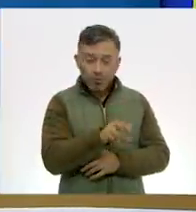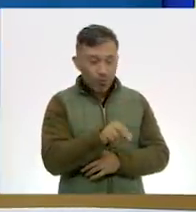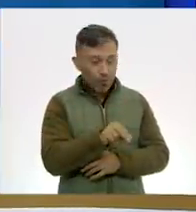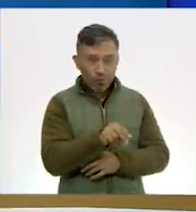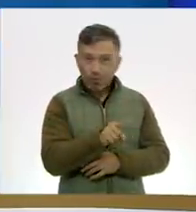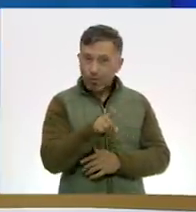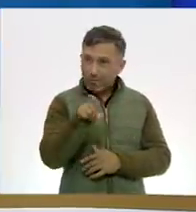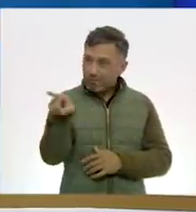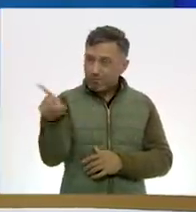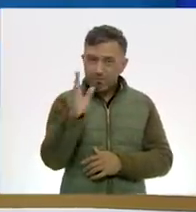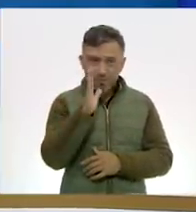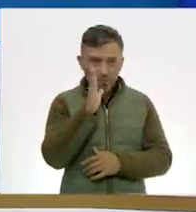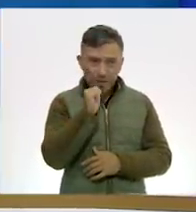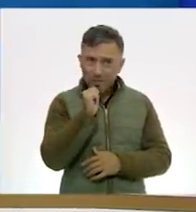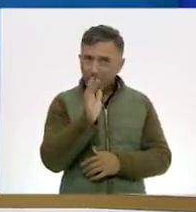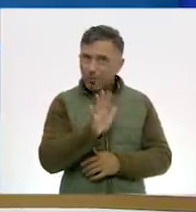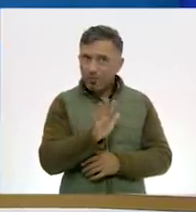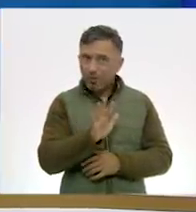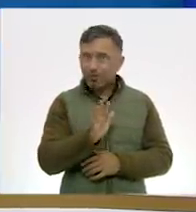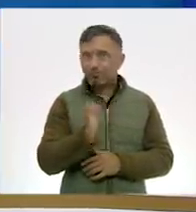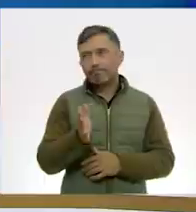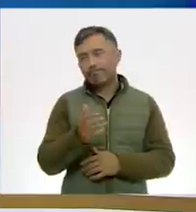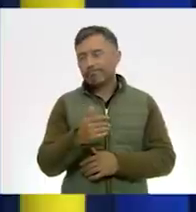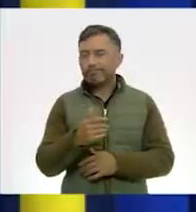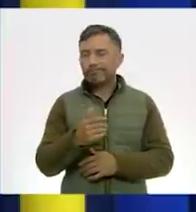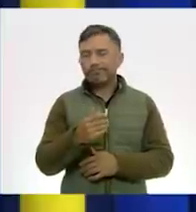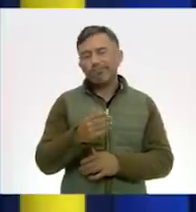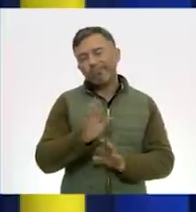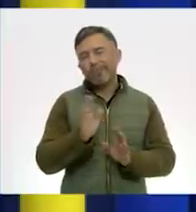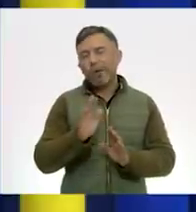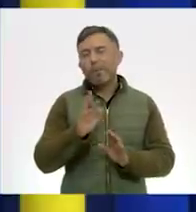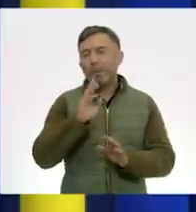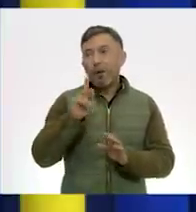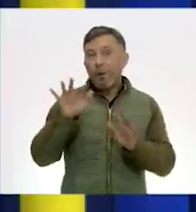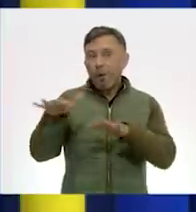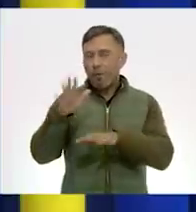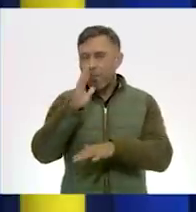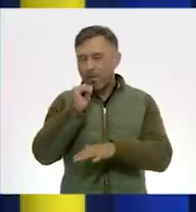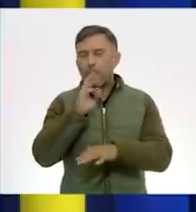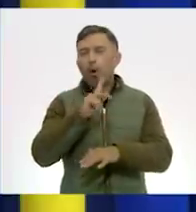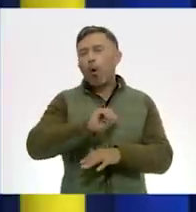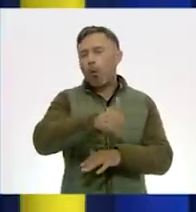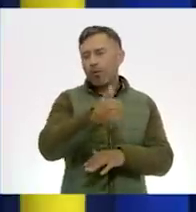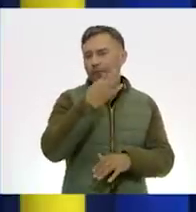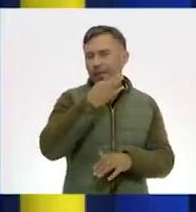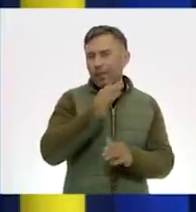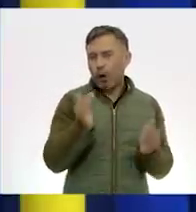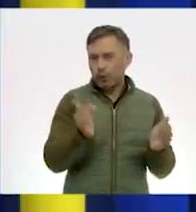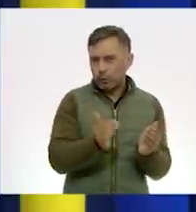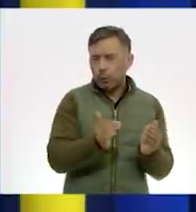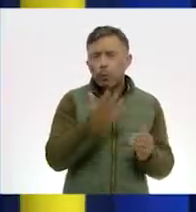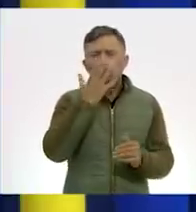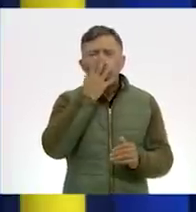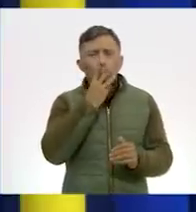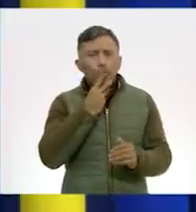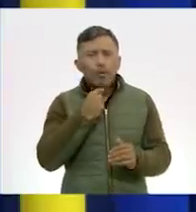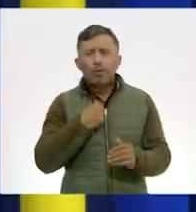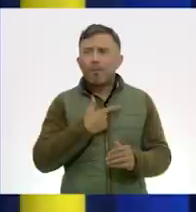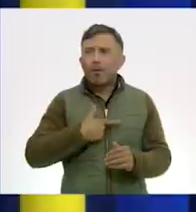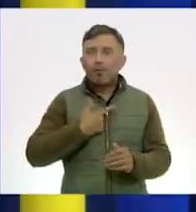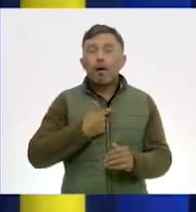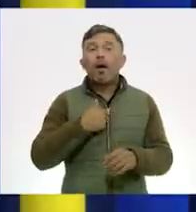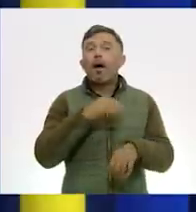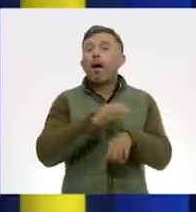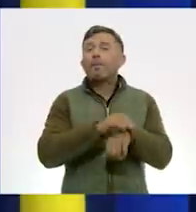pueden estar ahí en ese momento. Y finalmente hicimos una celebración más pequeña, pero fue muy bonita y muy emotiva porque finalmente me acompañaron mis amigos